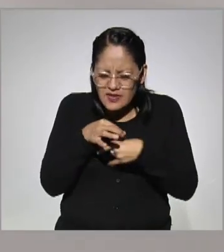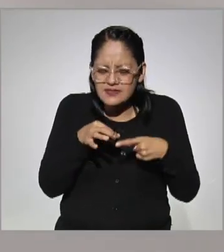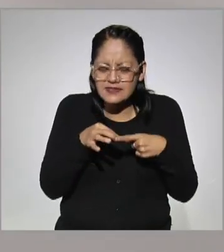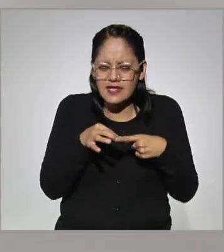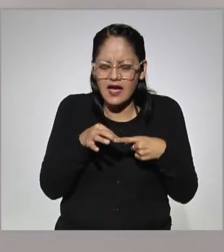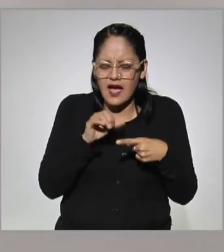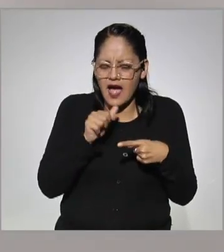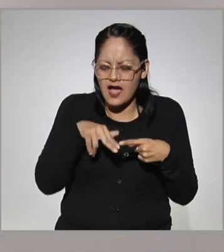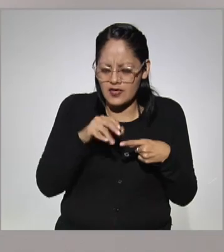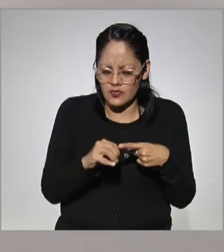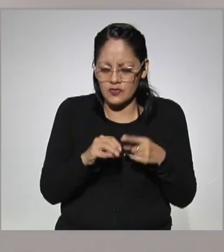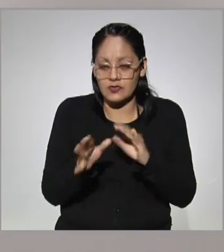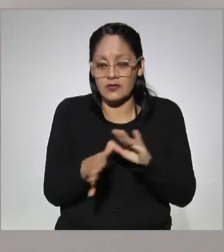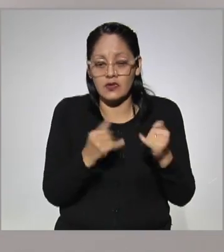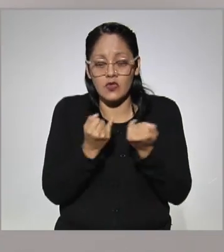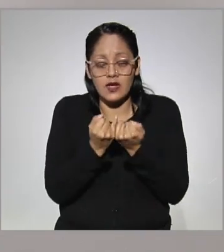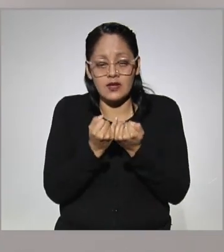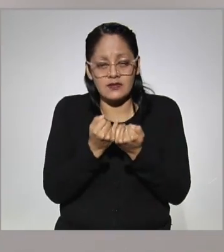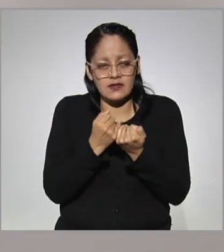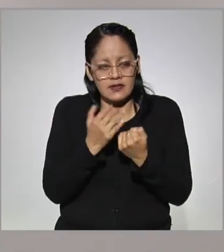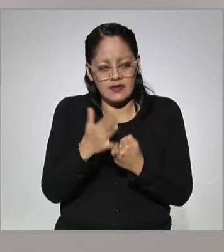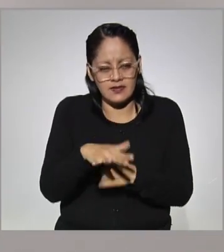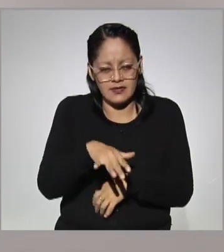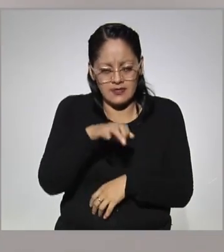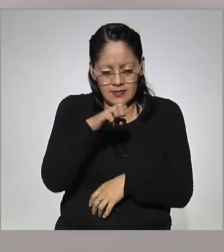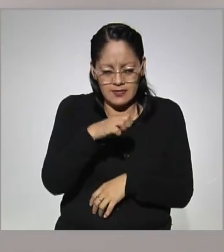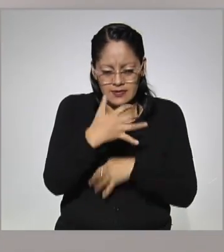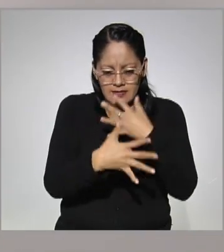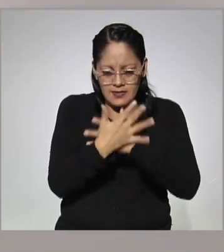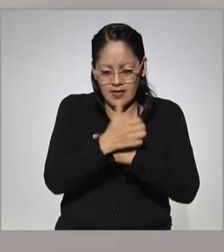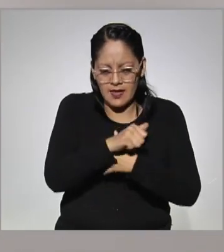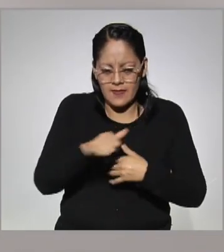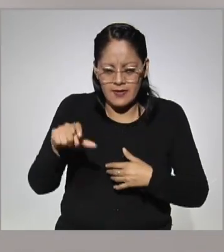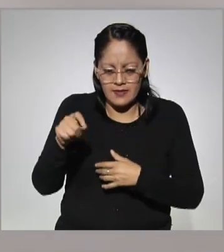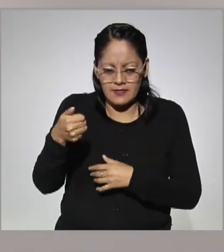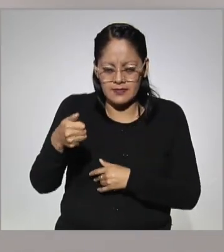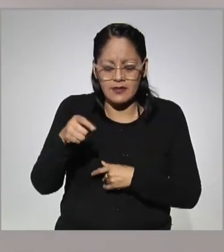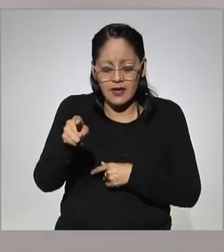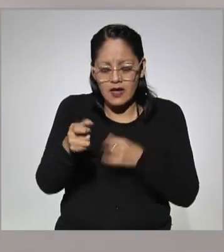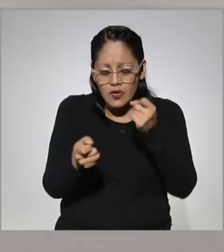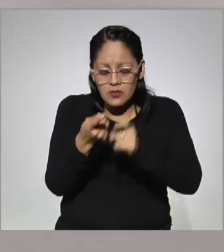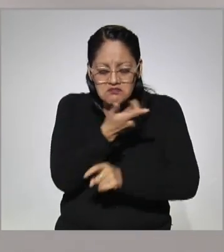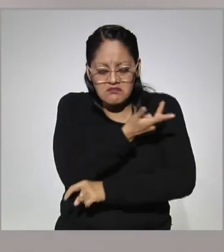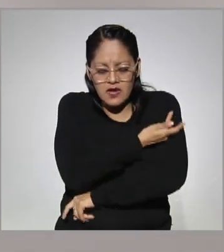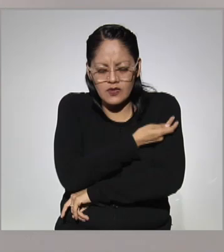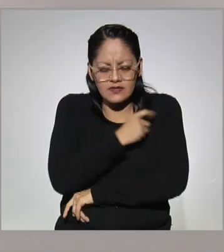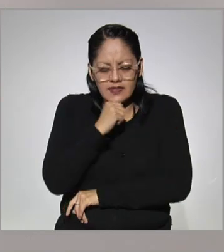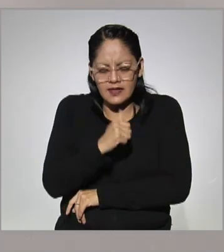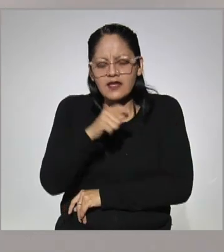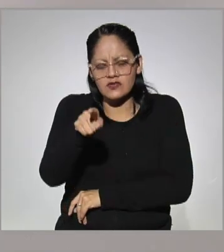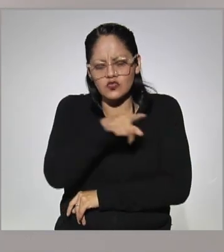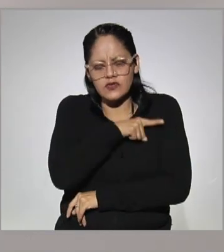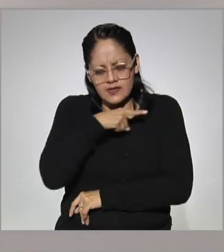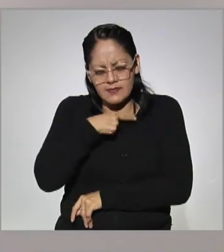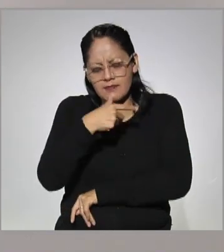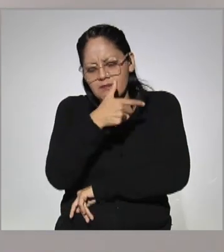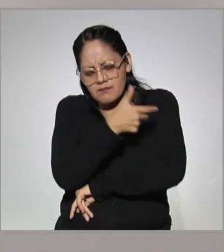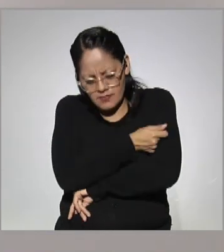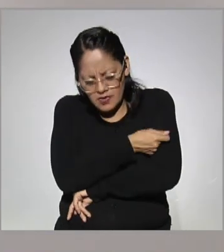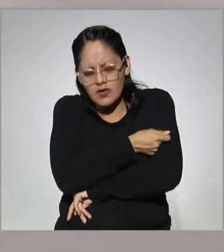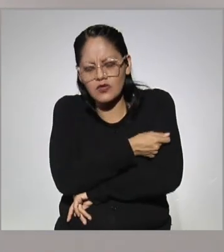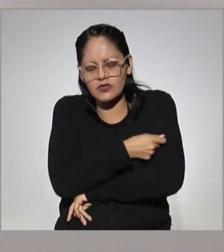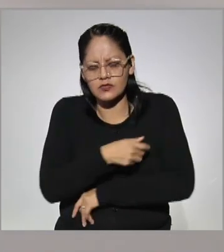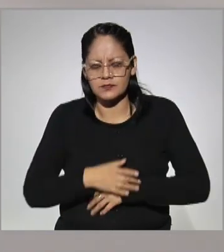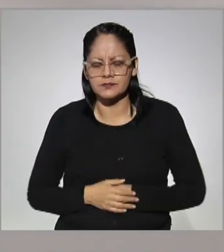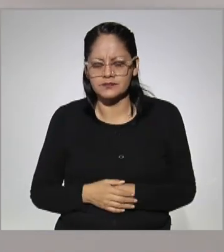De 15 a 26 se tendría que individualizar y aquellos que no recibieron la vacuna se debería de complementar o realizar la